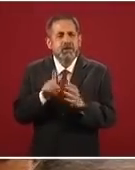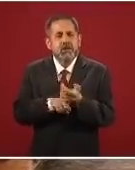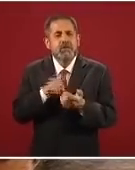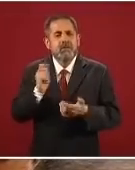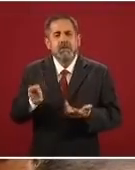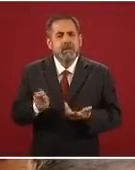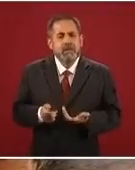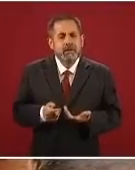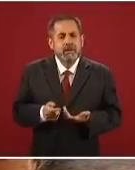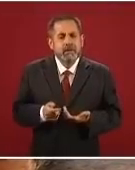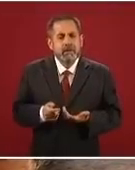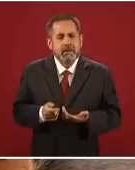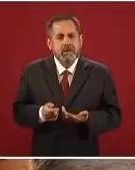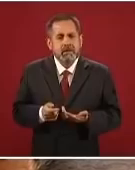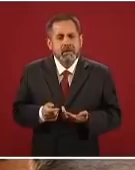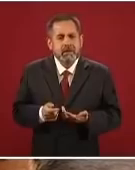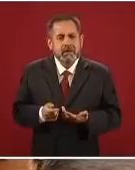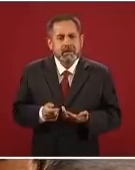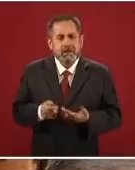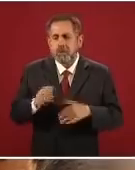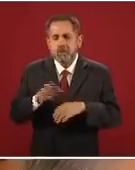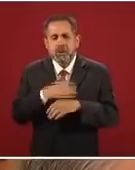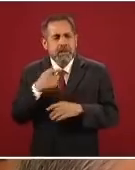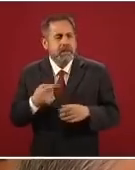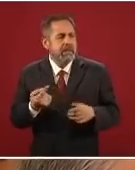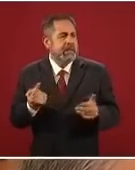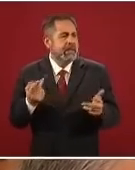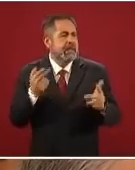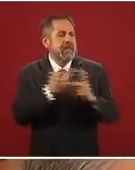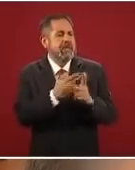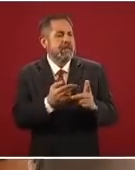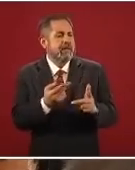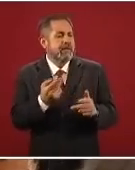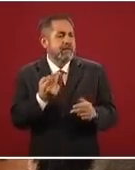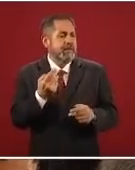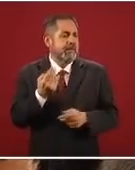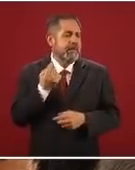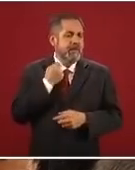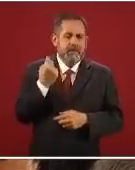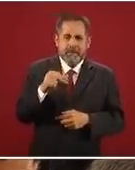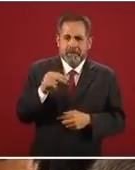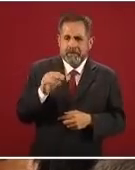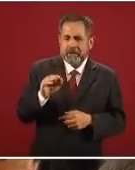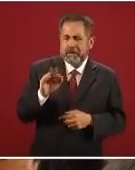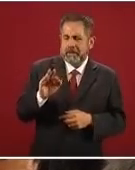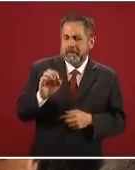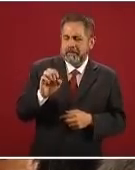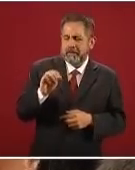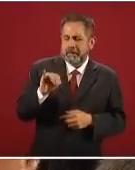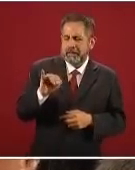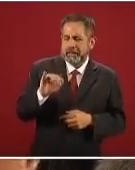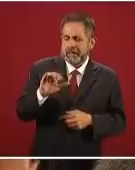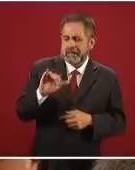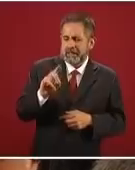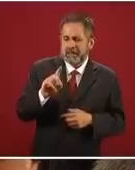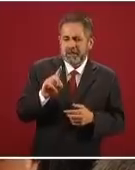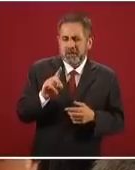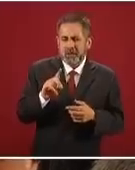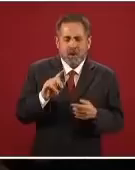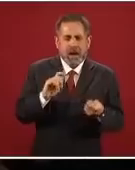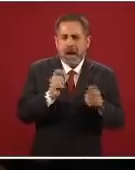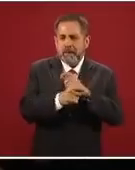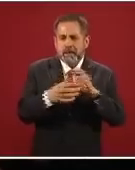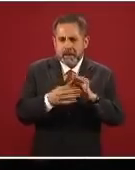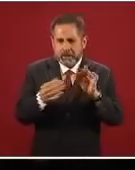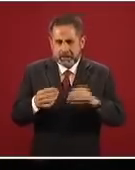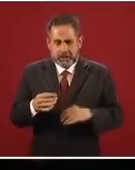que por qué el feminicidio tiene que ser tipificado de diferente manera.